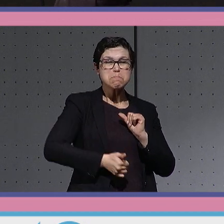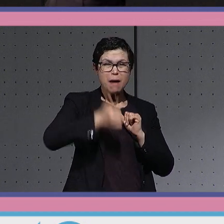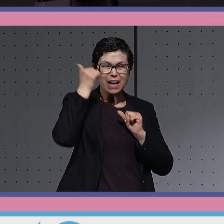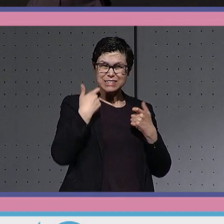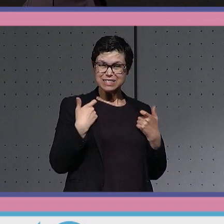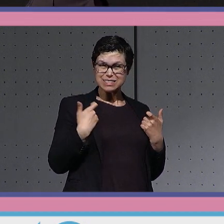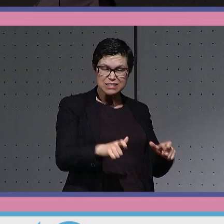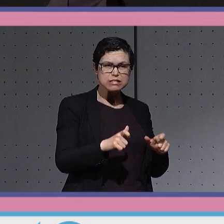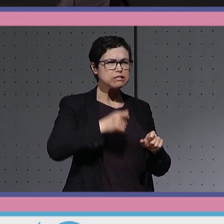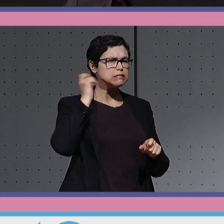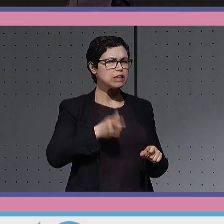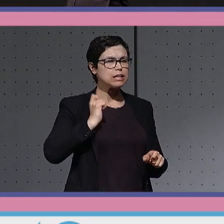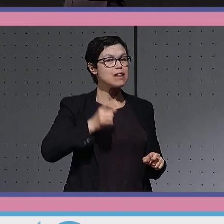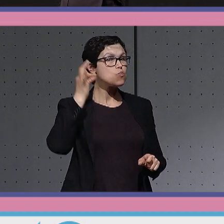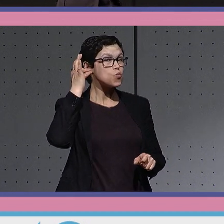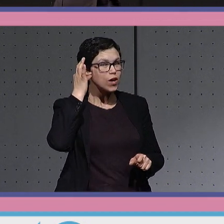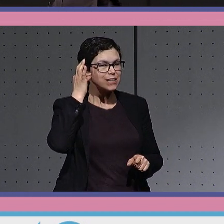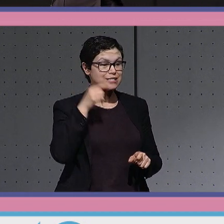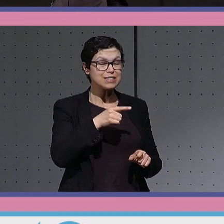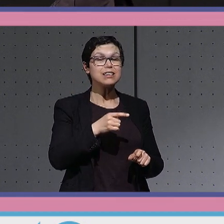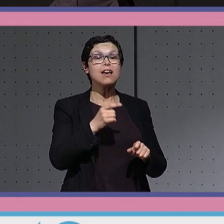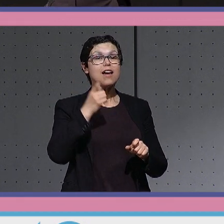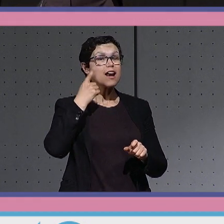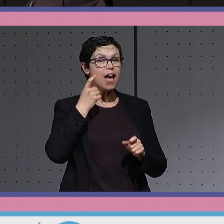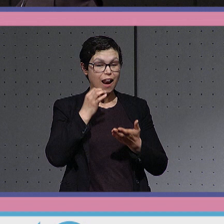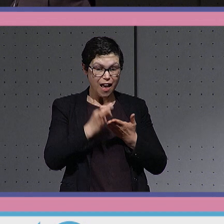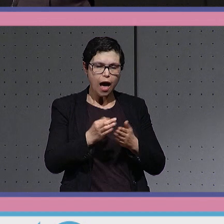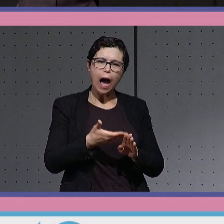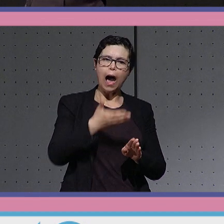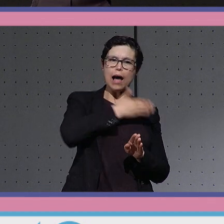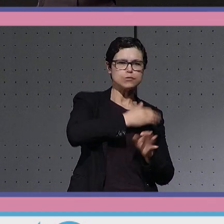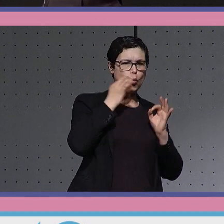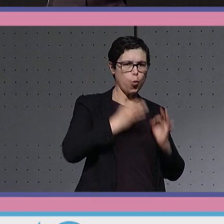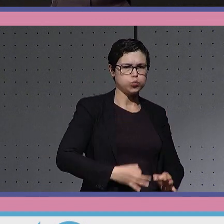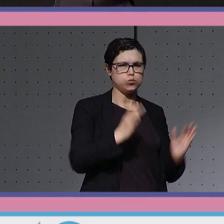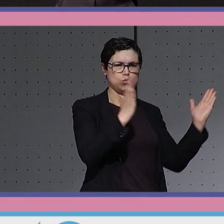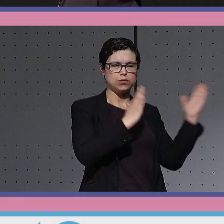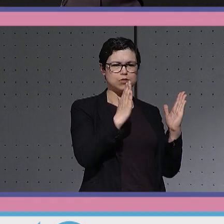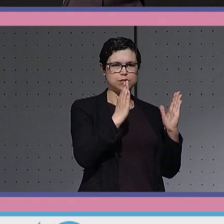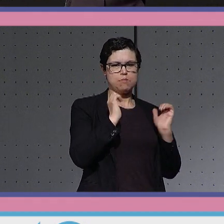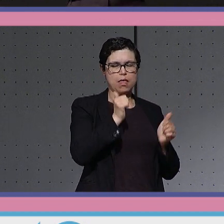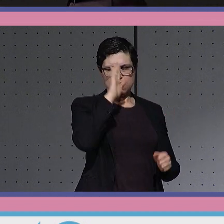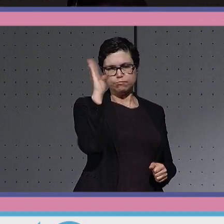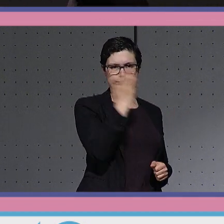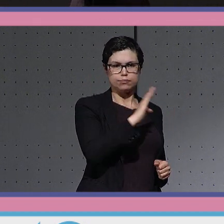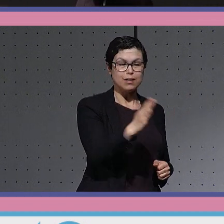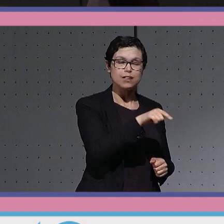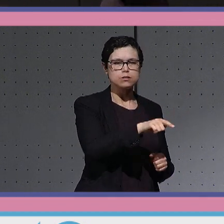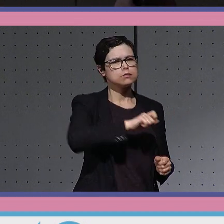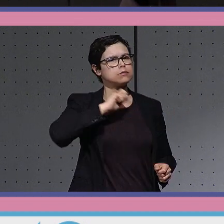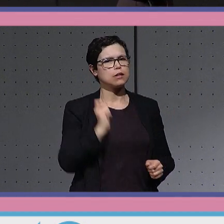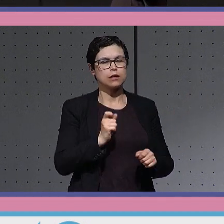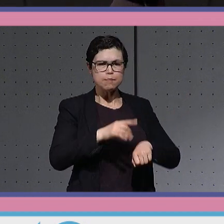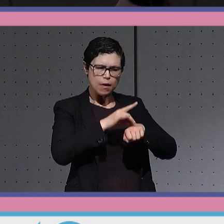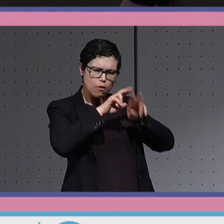muy frecuentes antes de los periodos menstruales. Y son un motivo de consulta muy frecuente y de muchísima preocupación que muchas veces